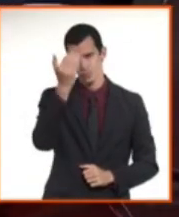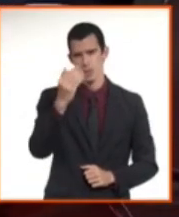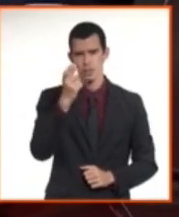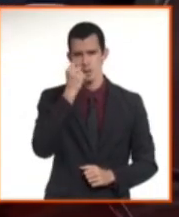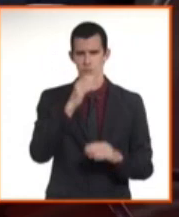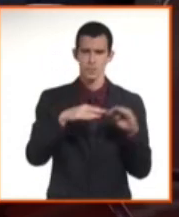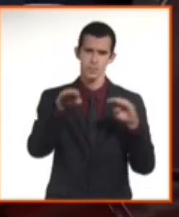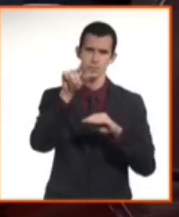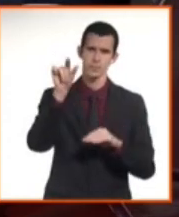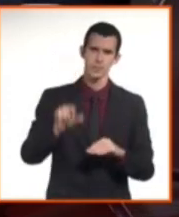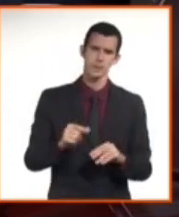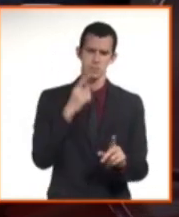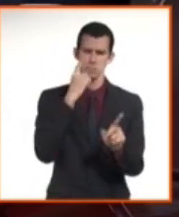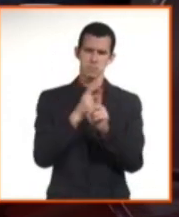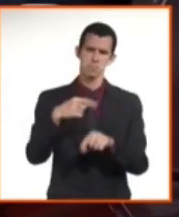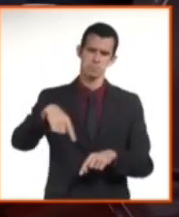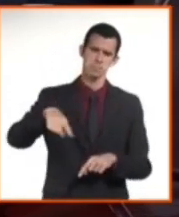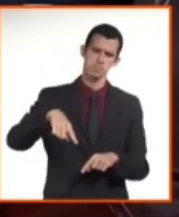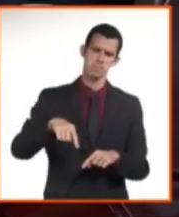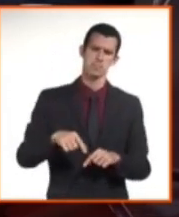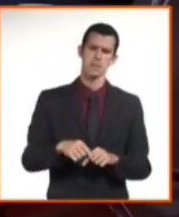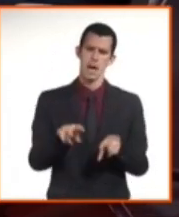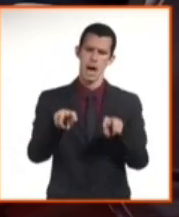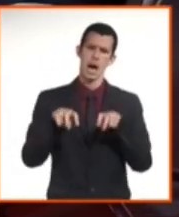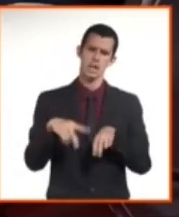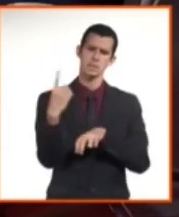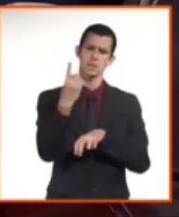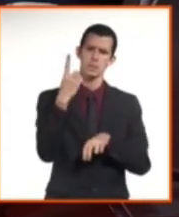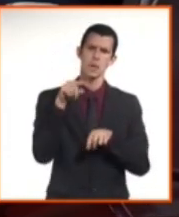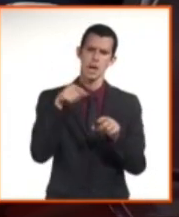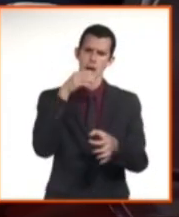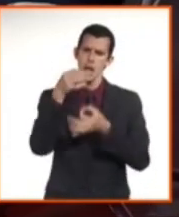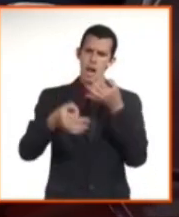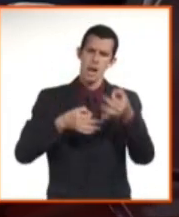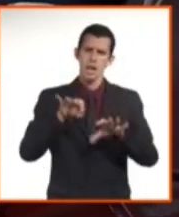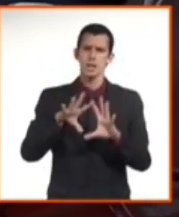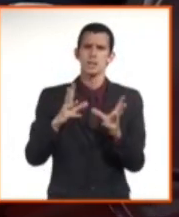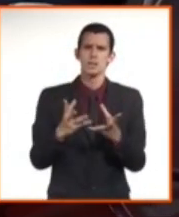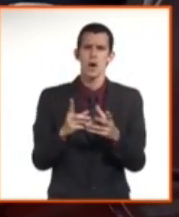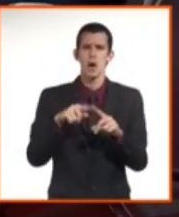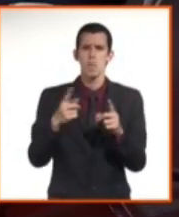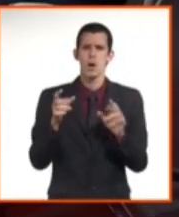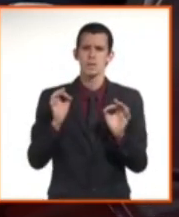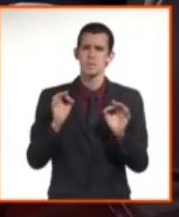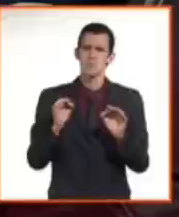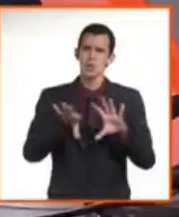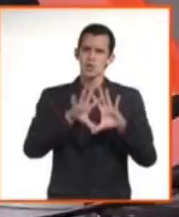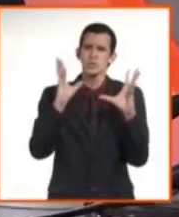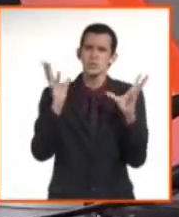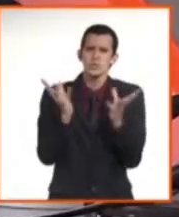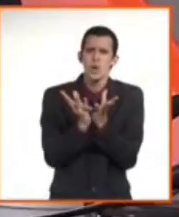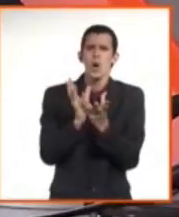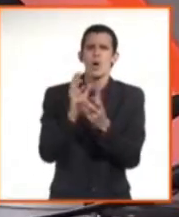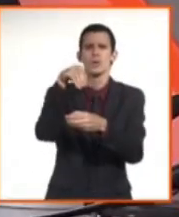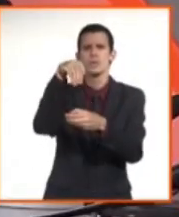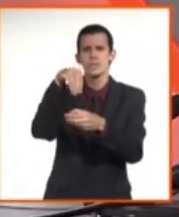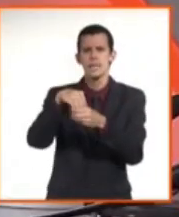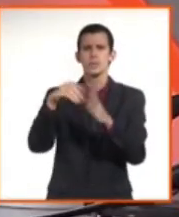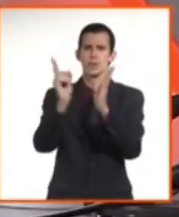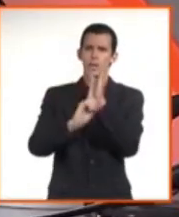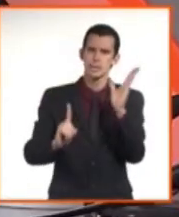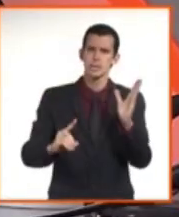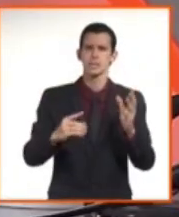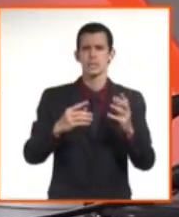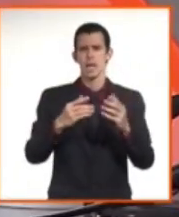en la Asamblea Nacional próximamente también en el proceso de alta fiscalización a que ha sometido el Parlamento cubano al Ministerio de Energía